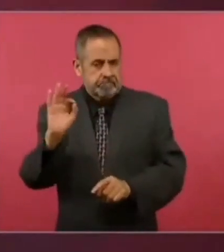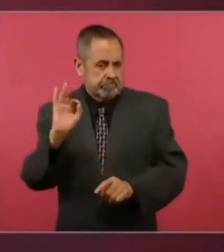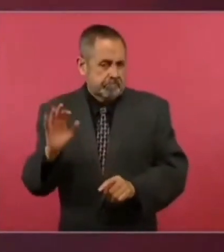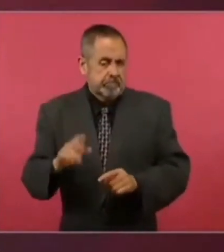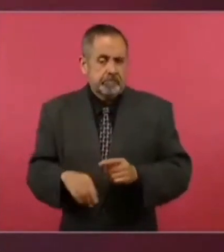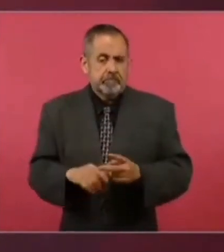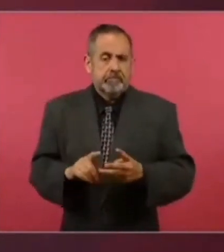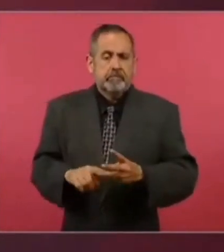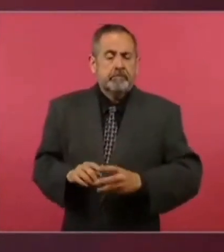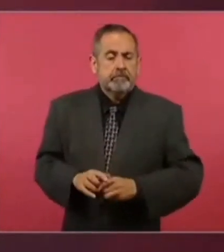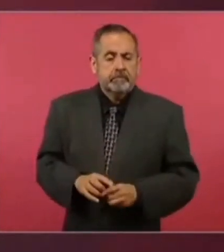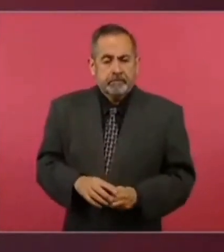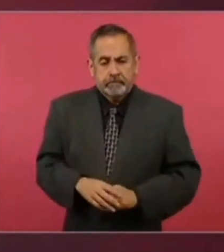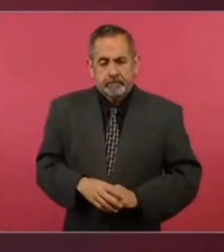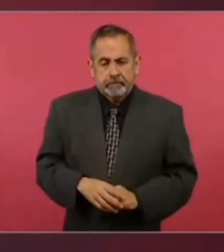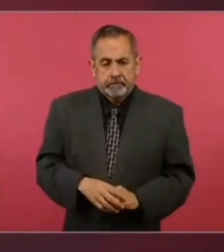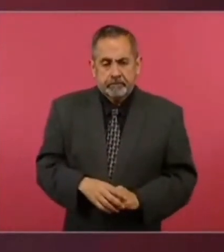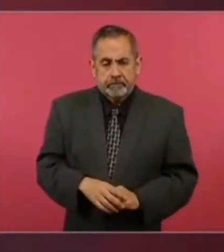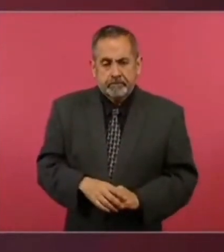Puedo